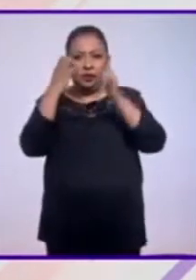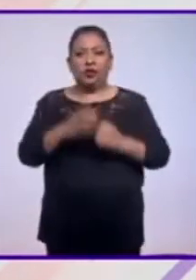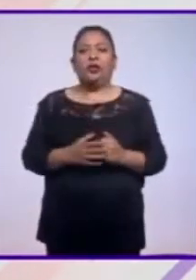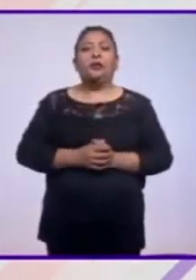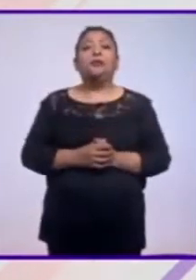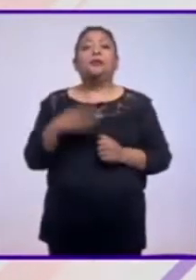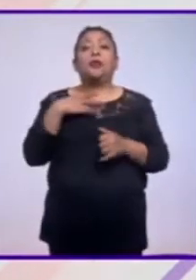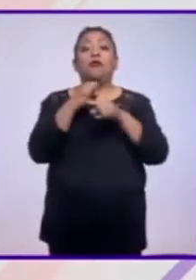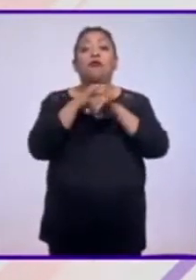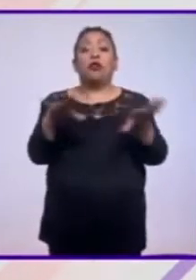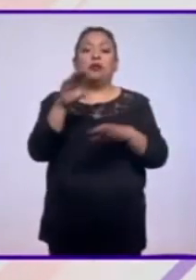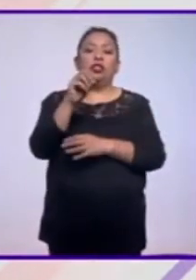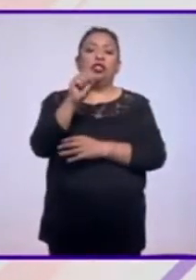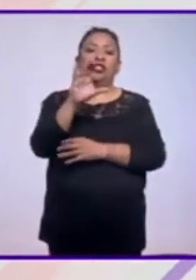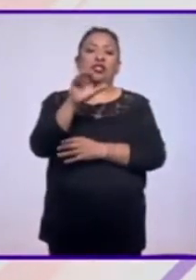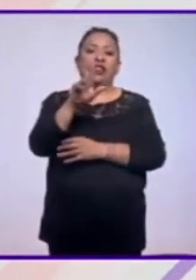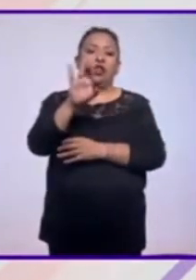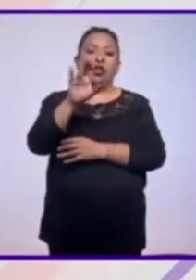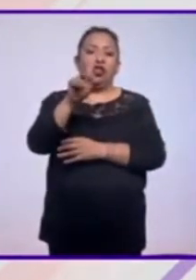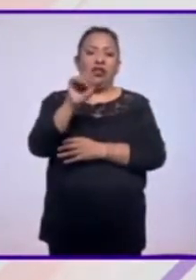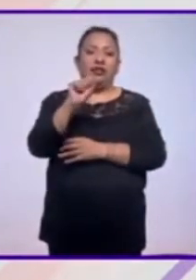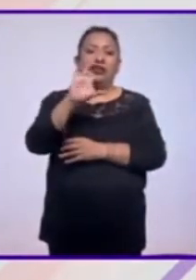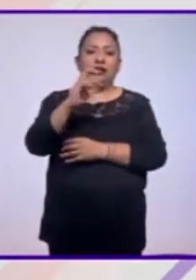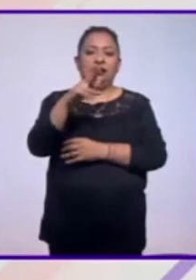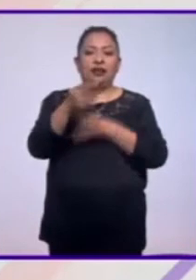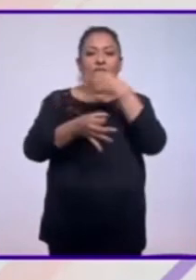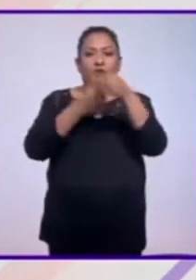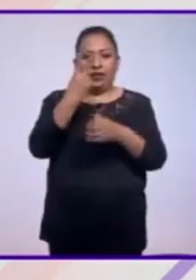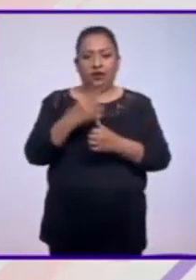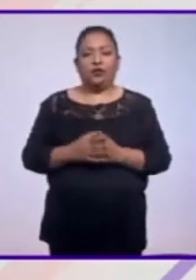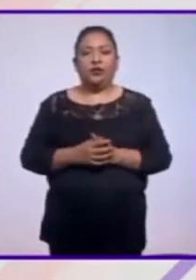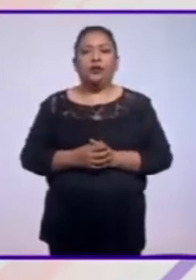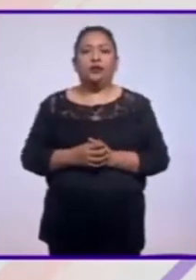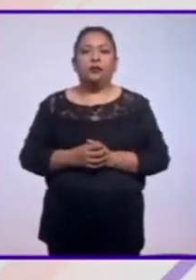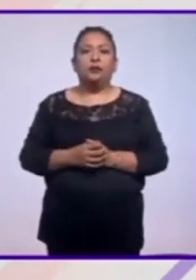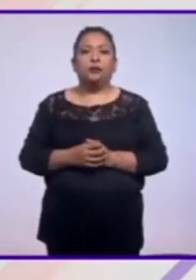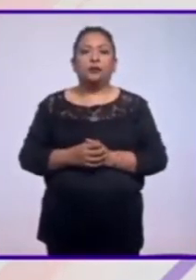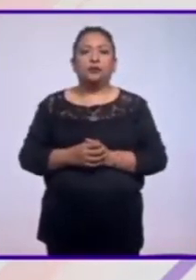Con información de Óscar Cortés, César H. Meléndez, Noticias 22.